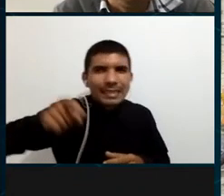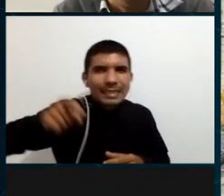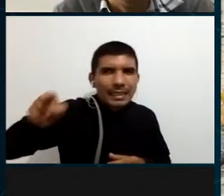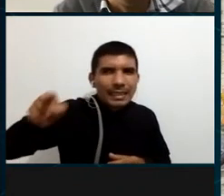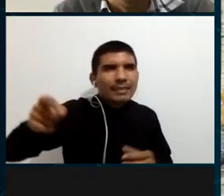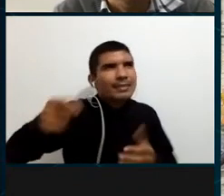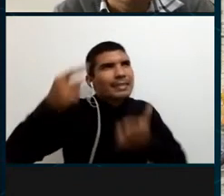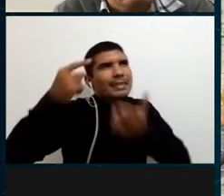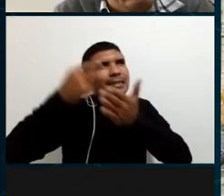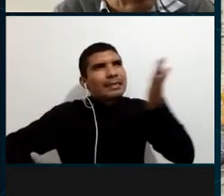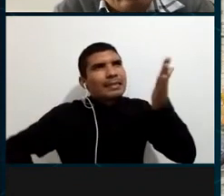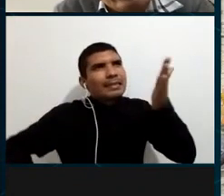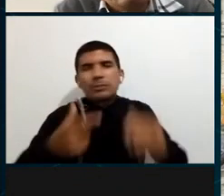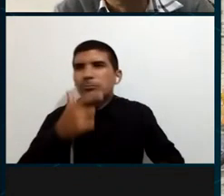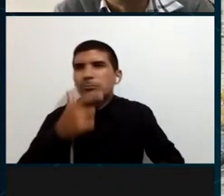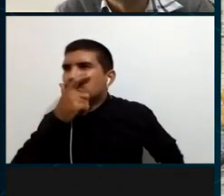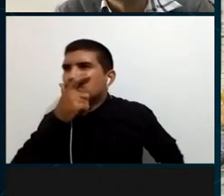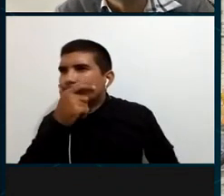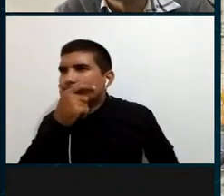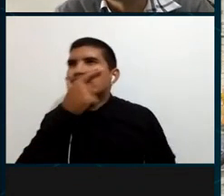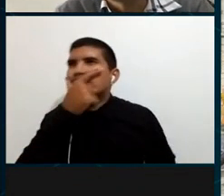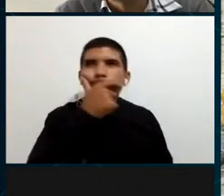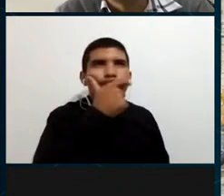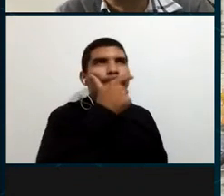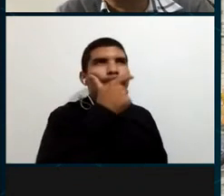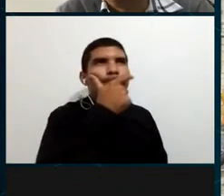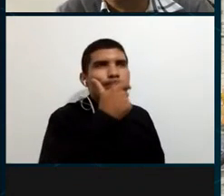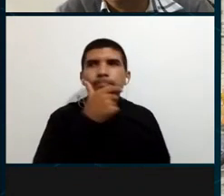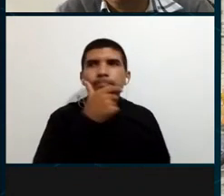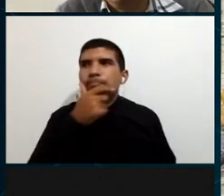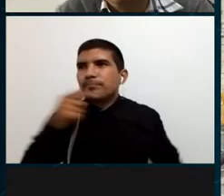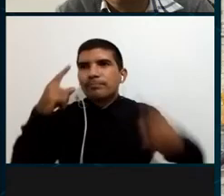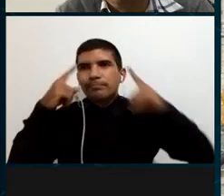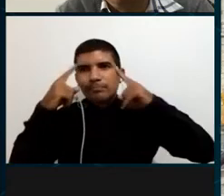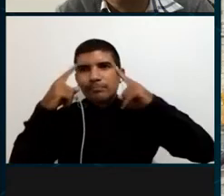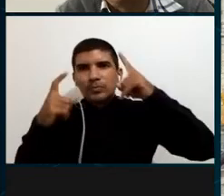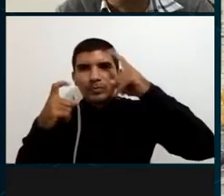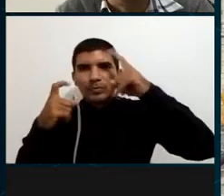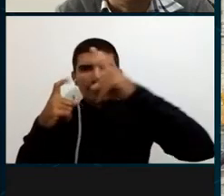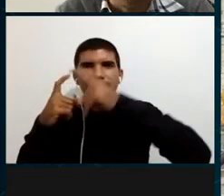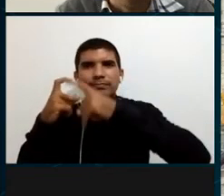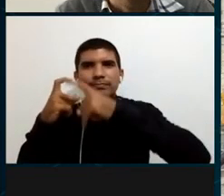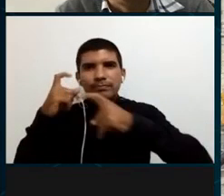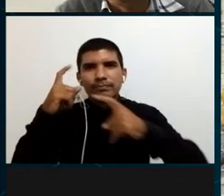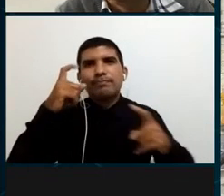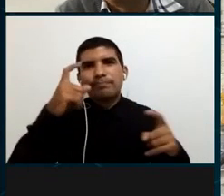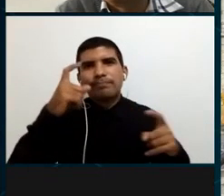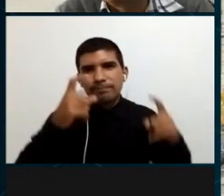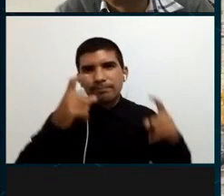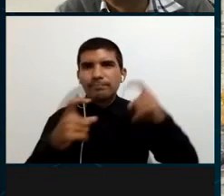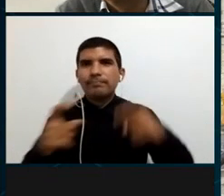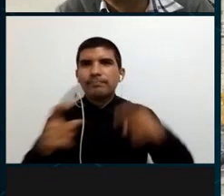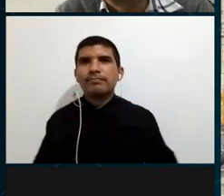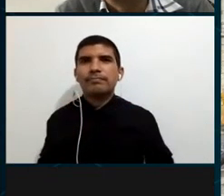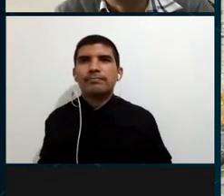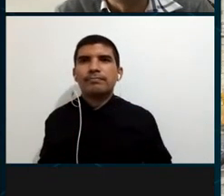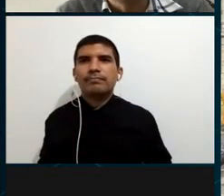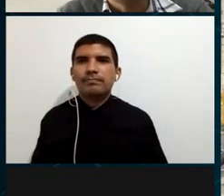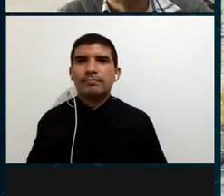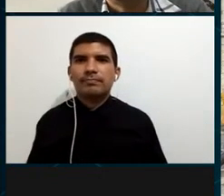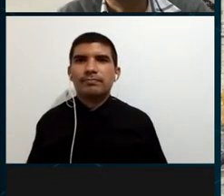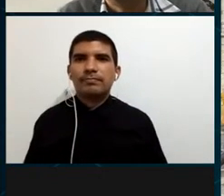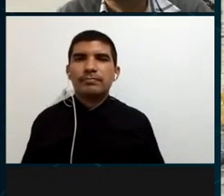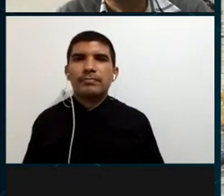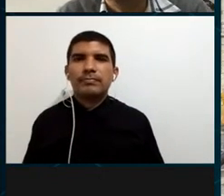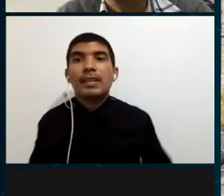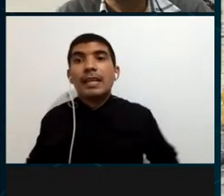Digamos que en todo lo que escuchamos siempre hablamos de que trabajemos ágil, trabajemos de manera